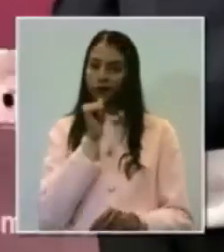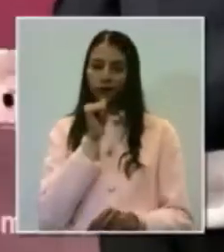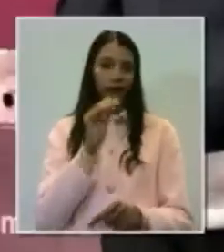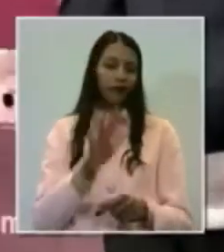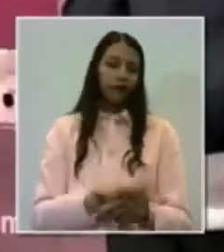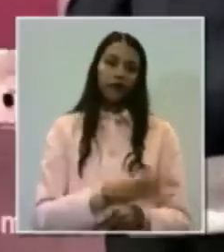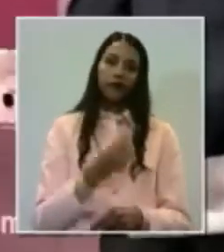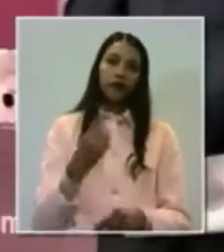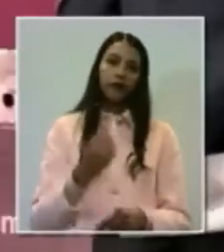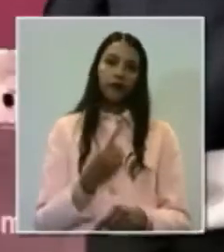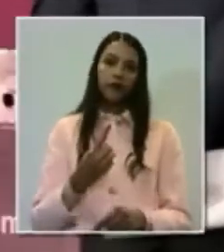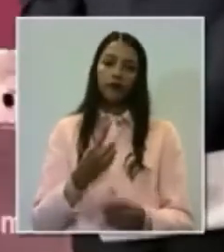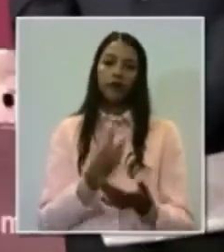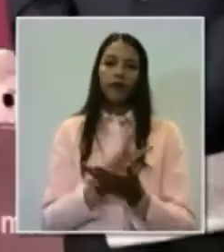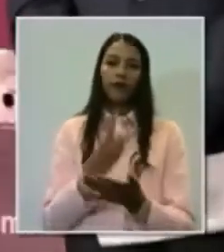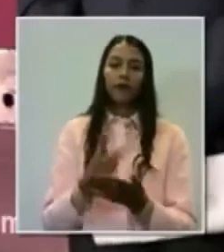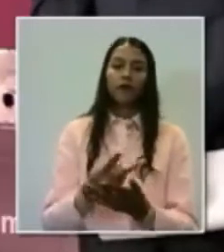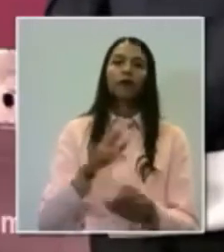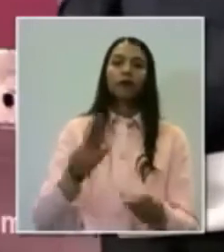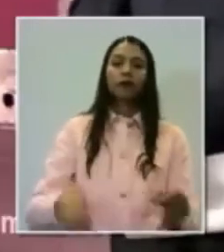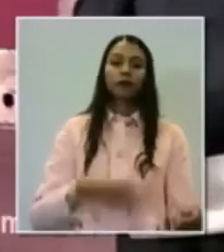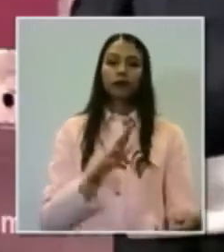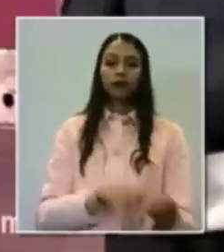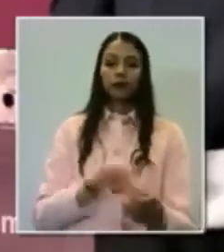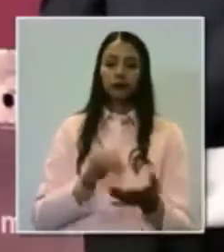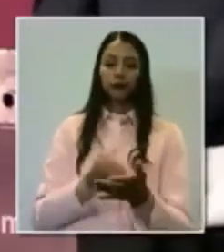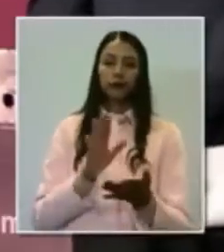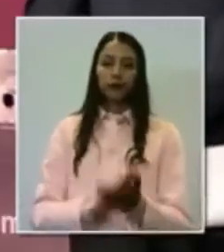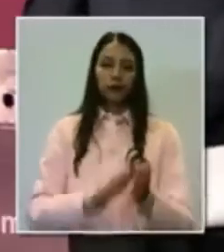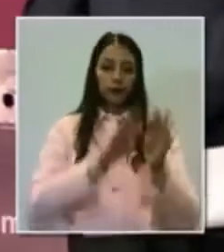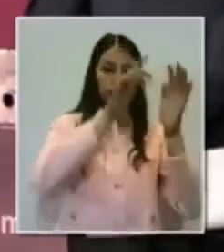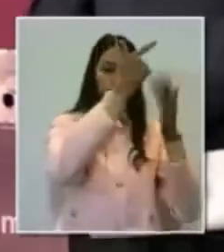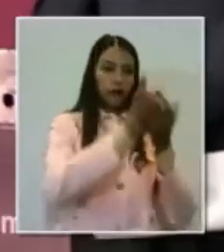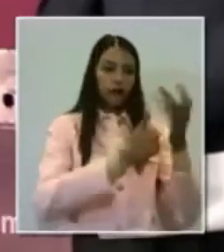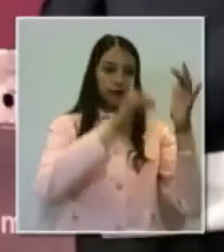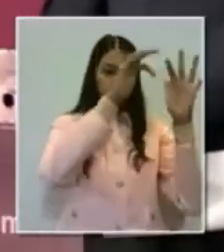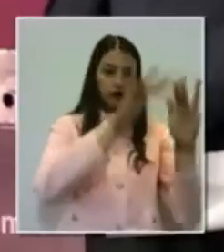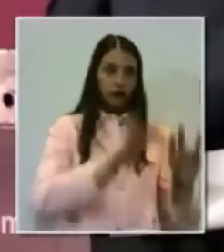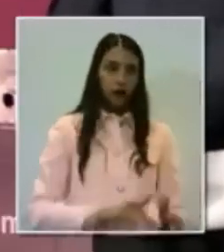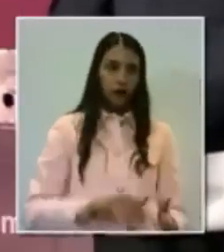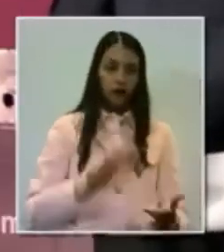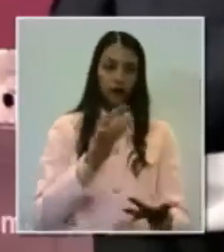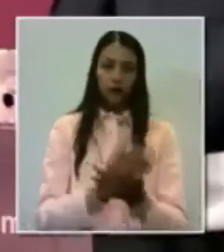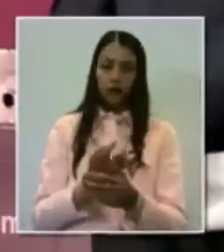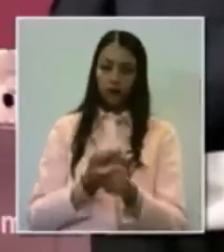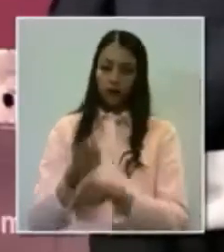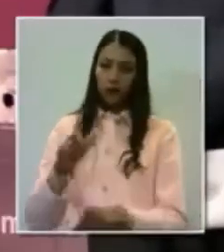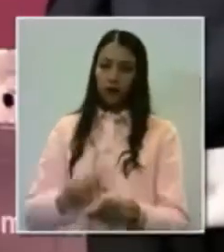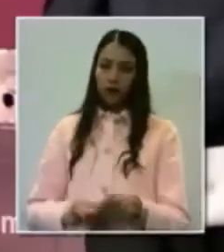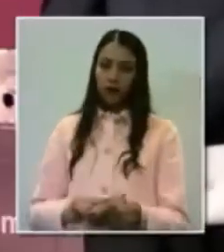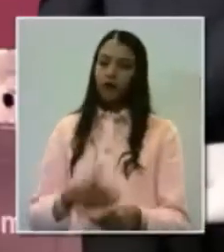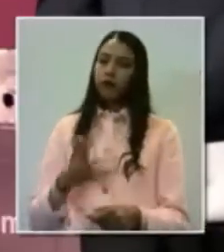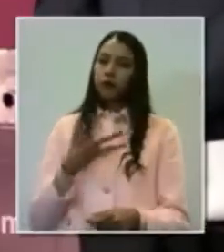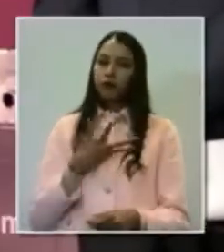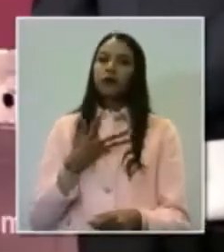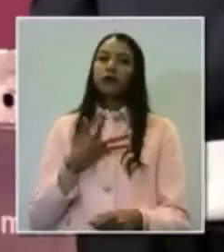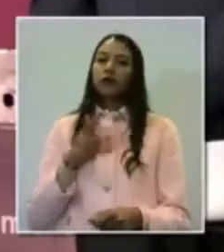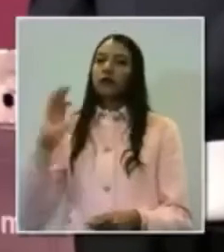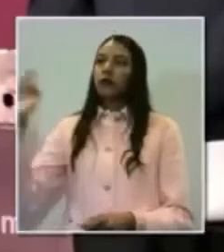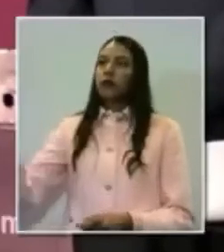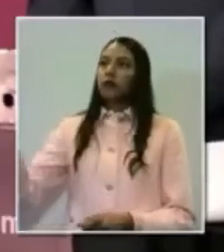imposible. Los egresados normalistas se registran en una plataforma que no solamente es estatal, sino que va direccionada